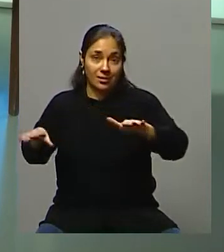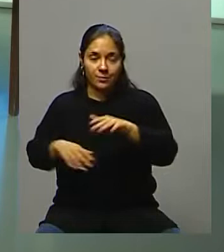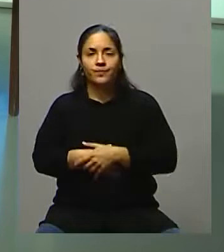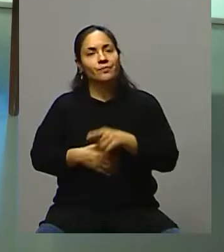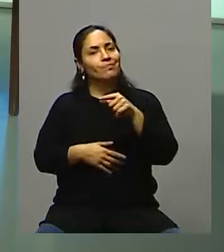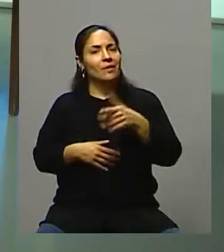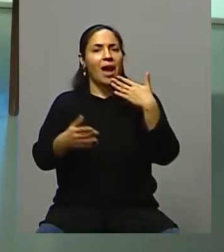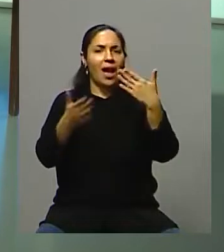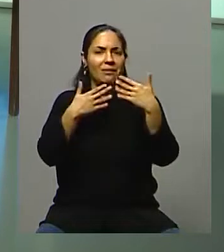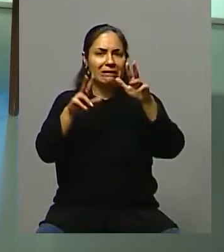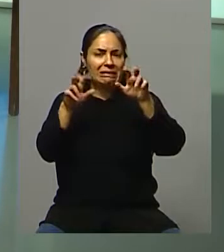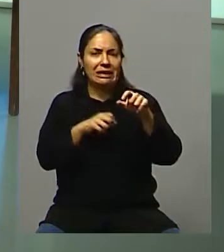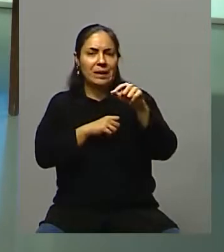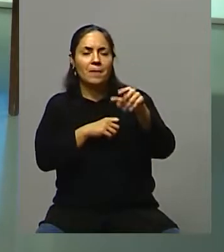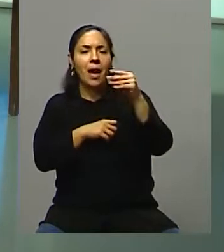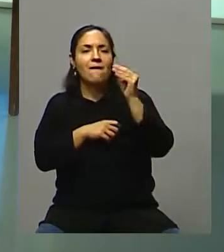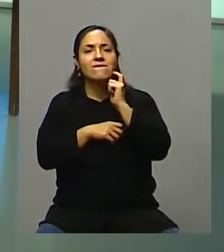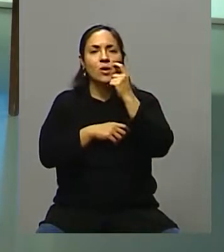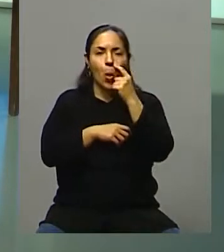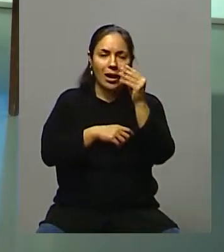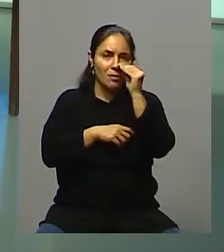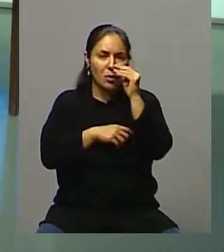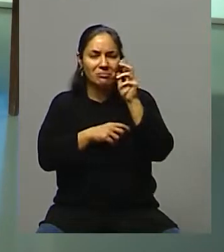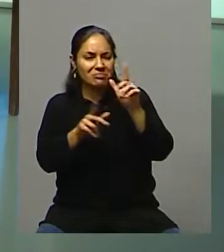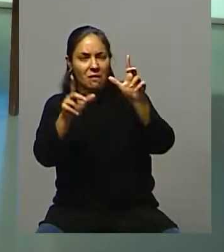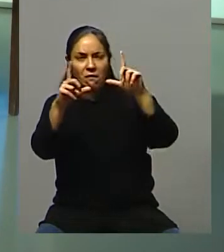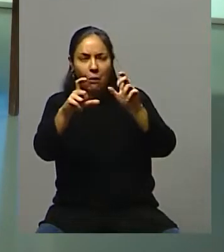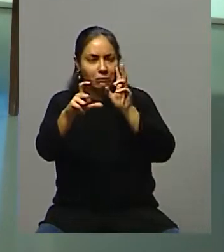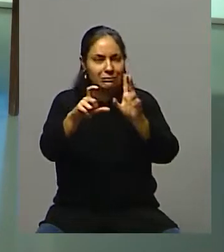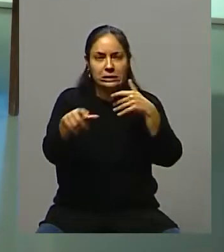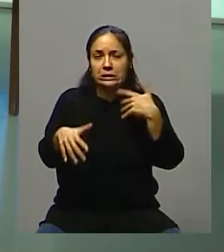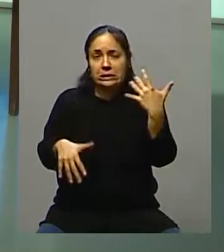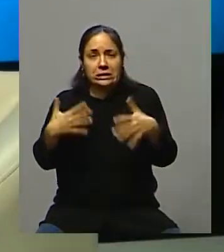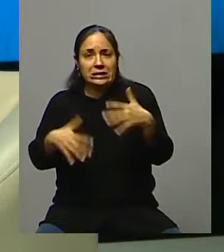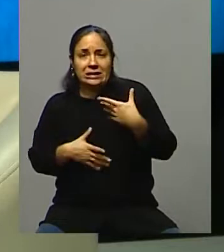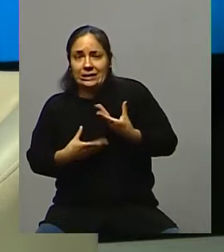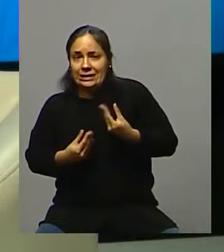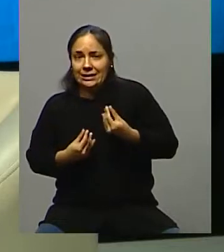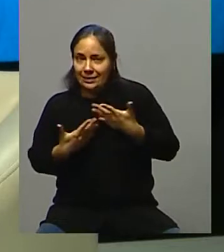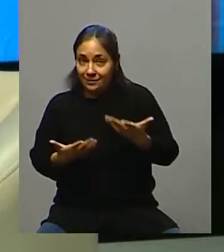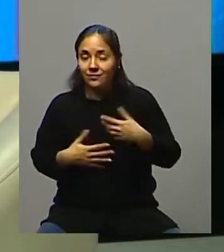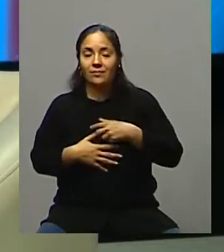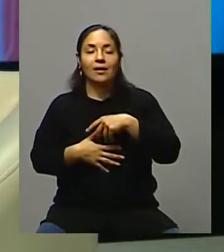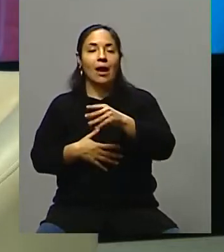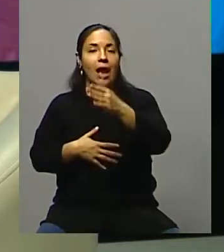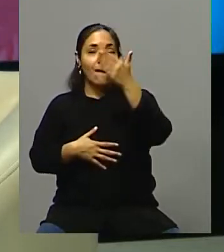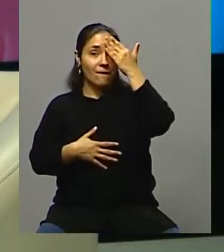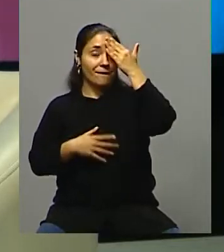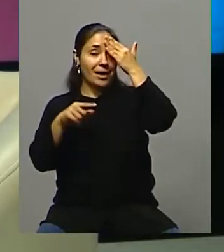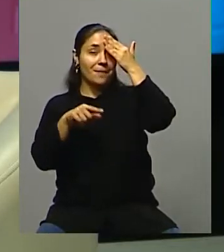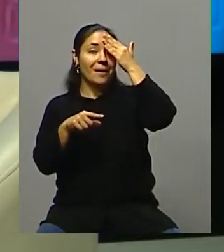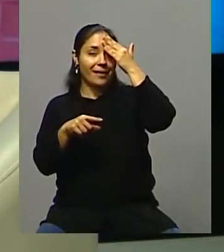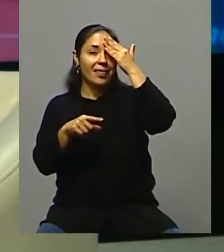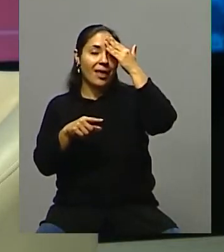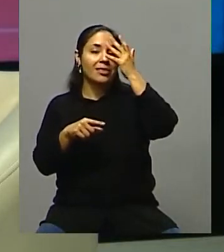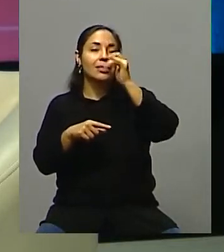fotos y nos espantamos. Bueno, a ver, primero creo que sí, es una enfermedad de